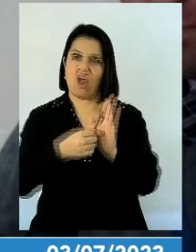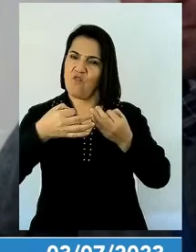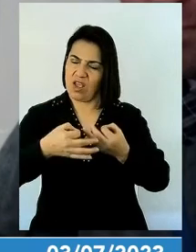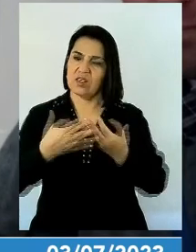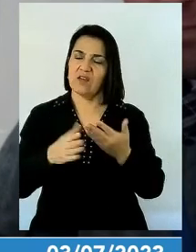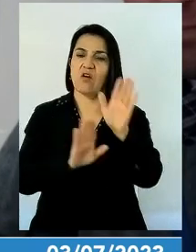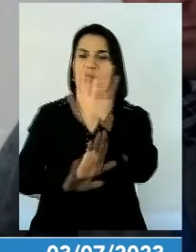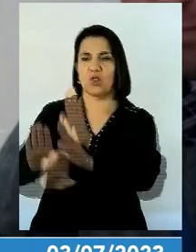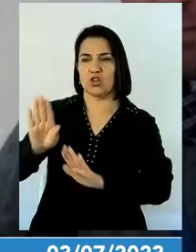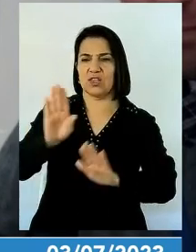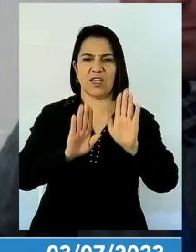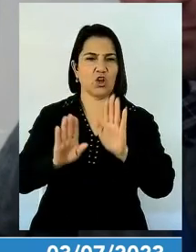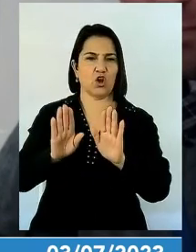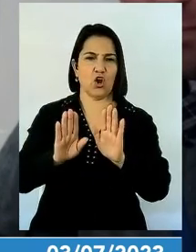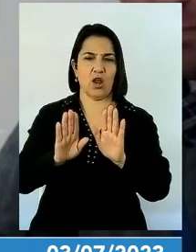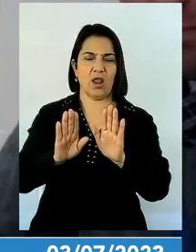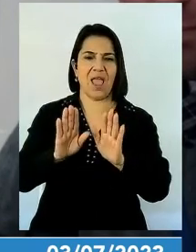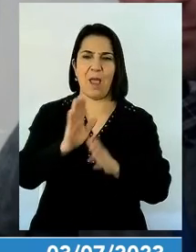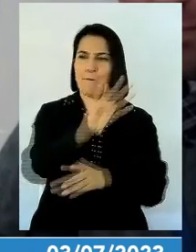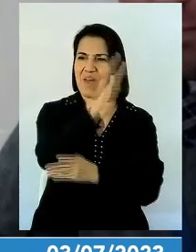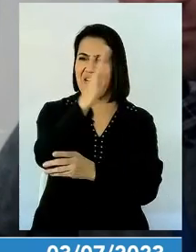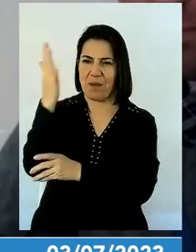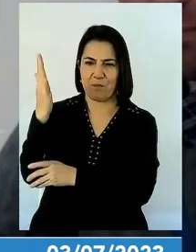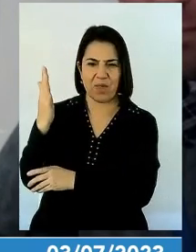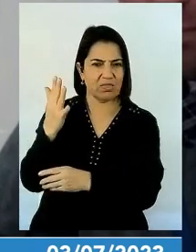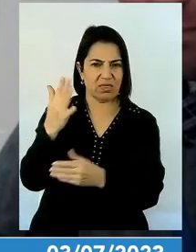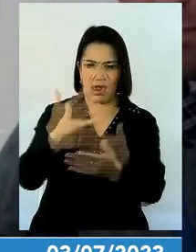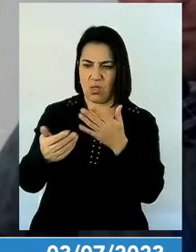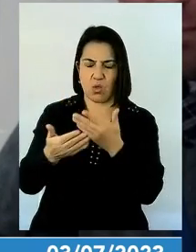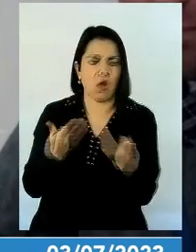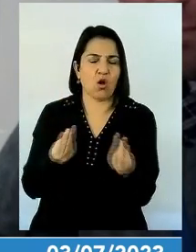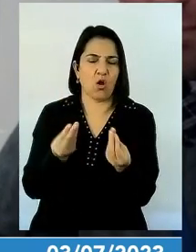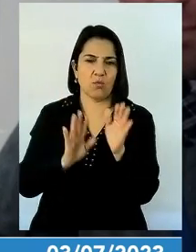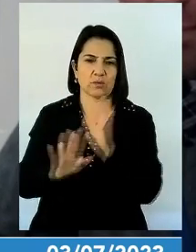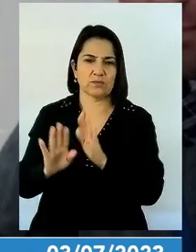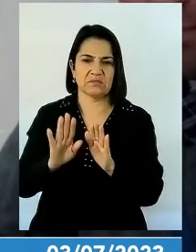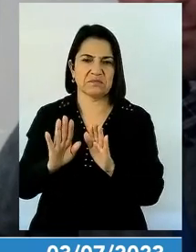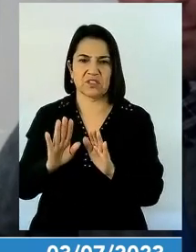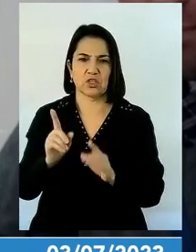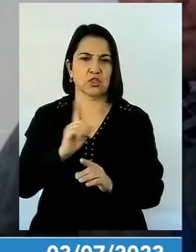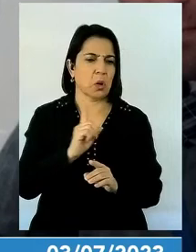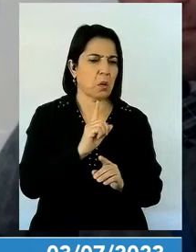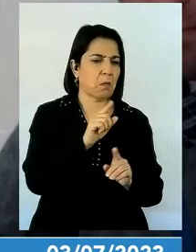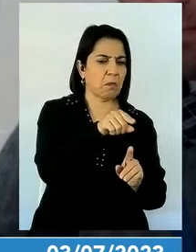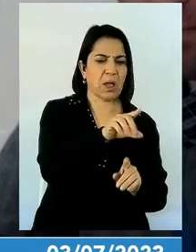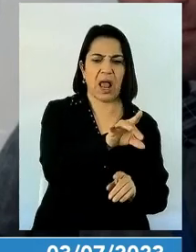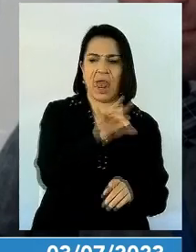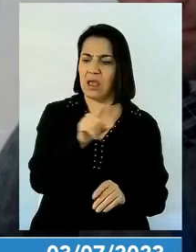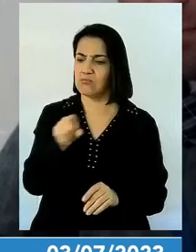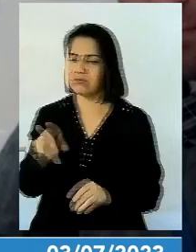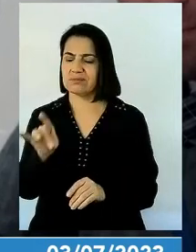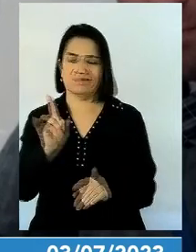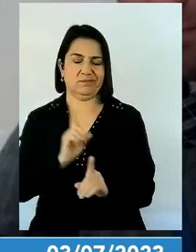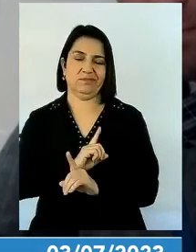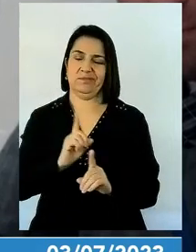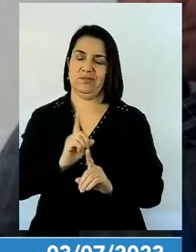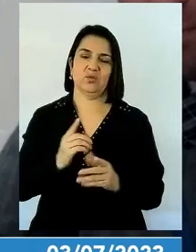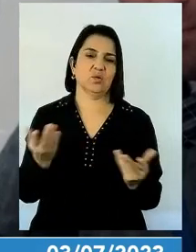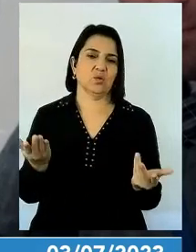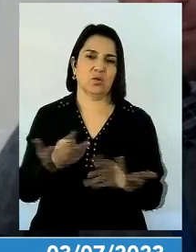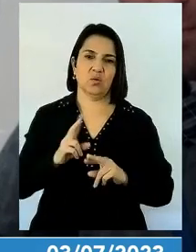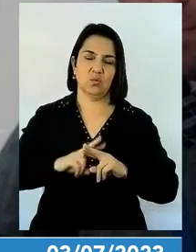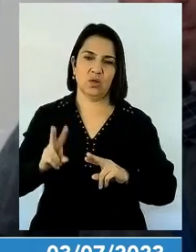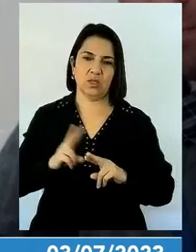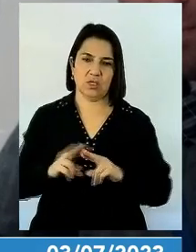Entonces, no se trata si es ecocéntrico o antropocéntrico, sino más bien cómo hacemos una constitución